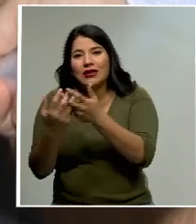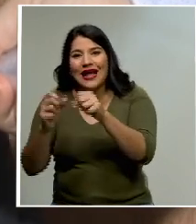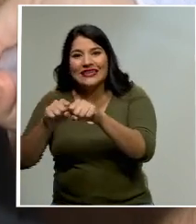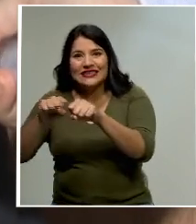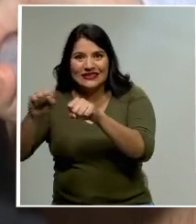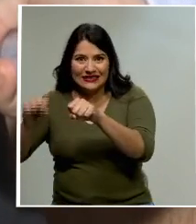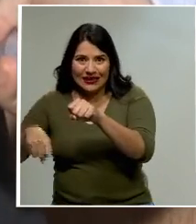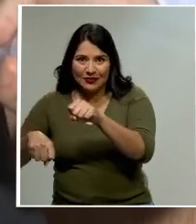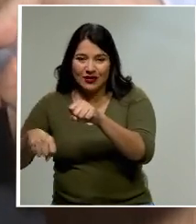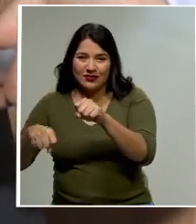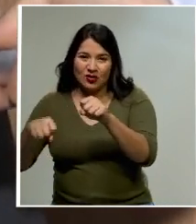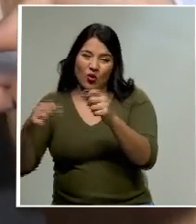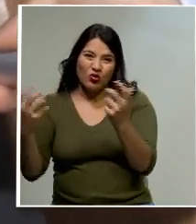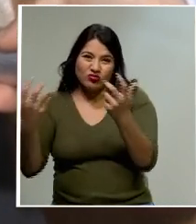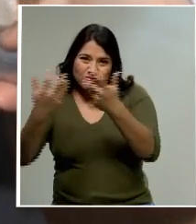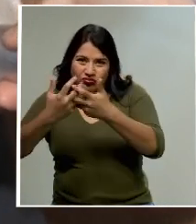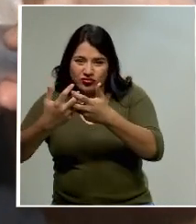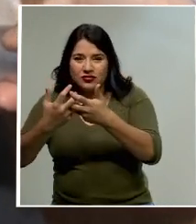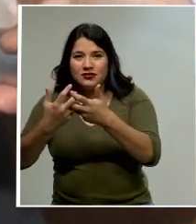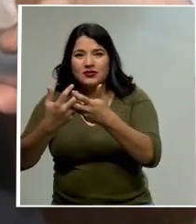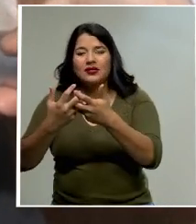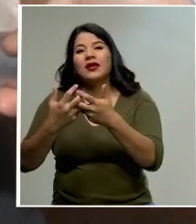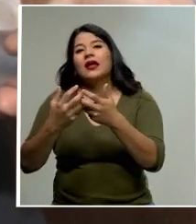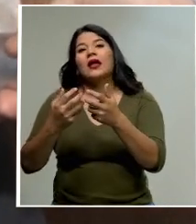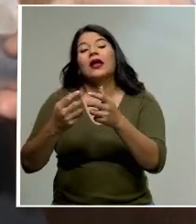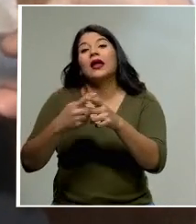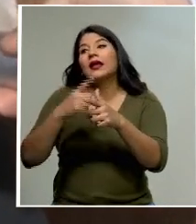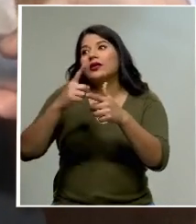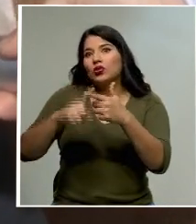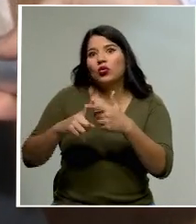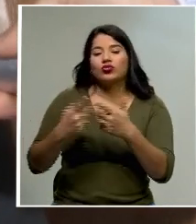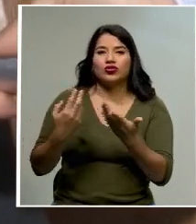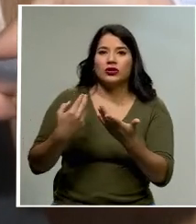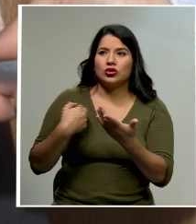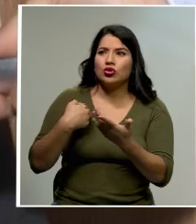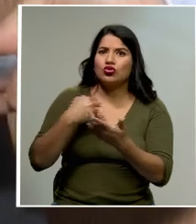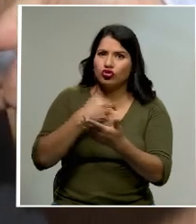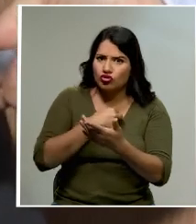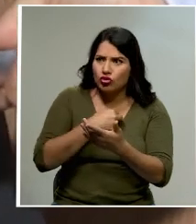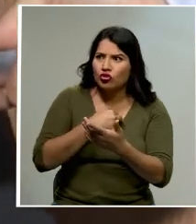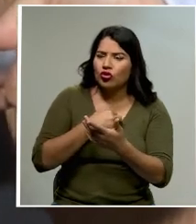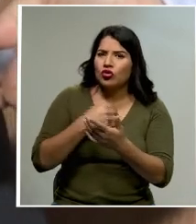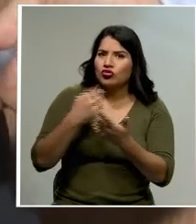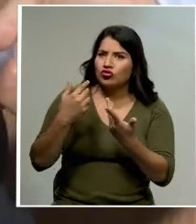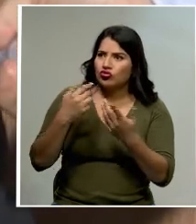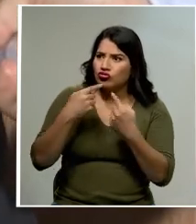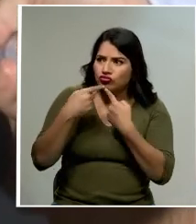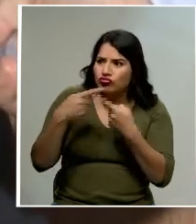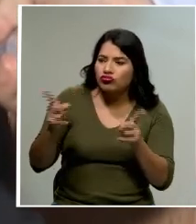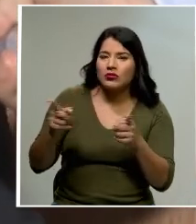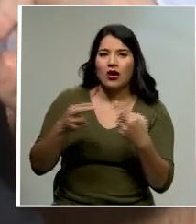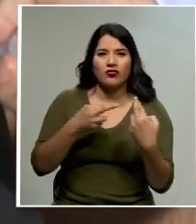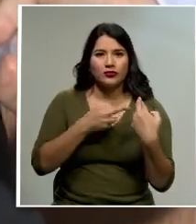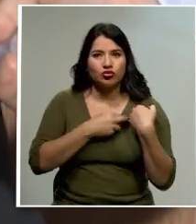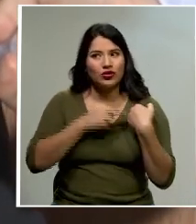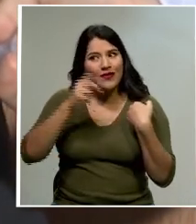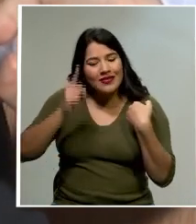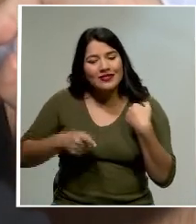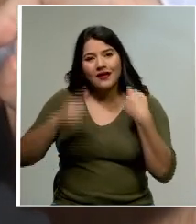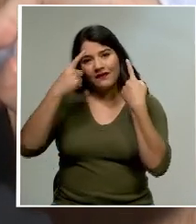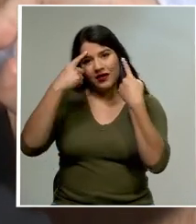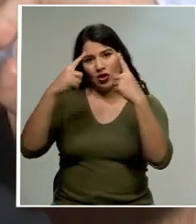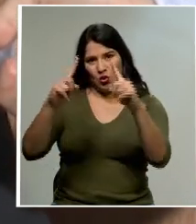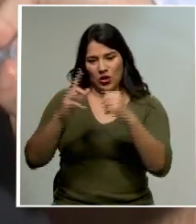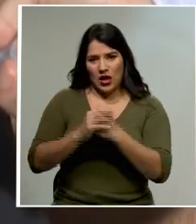presidenta ha estado empeñada en que tiene que salir, y así se lo ha hecho ver a todos los responsables, a la parte administrativa, que es